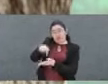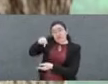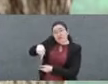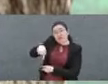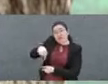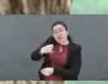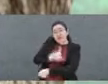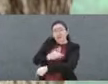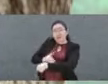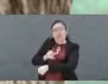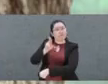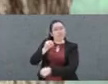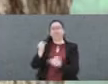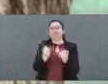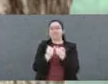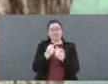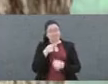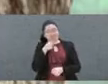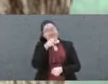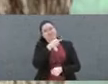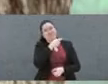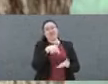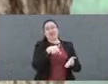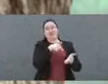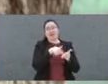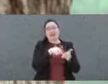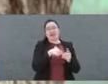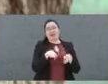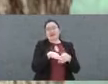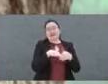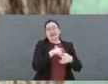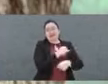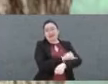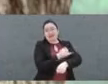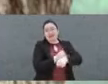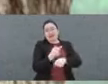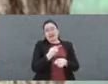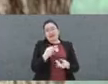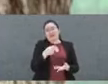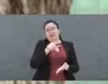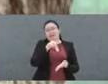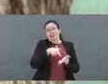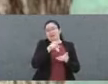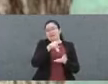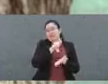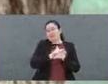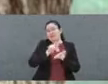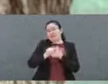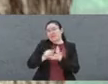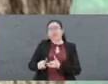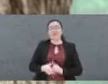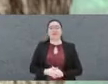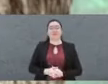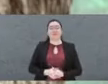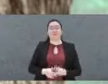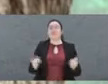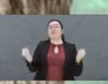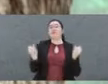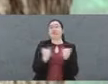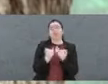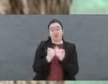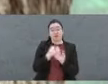entrando al oriente de Iztacalco con esta planta potabilizadora. Al mismo tiempo se han hecho reposiciones